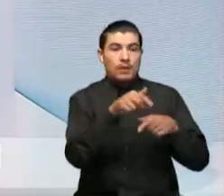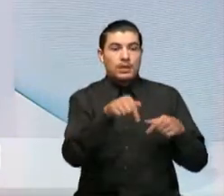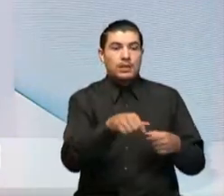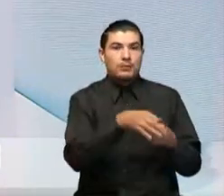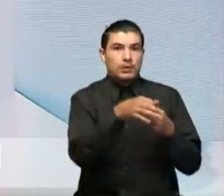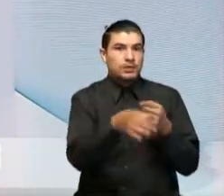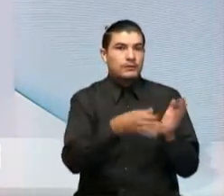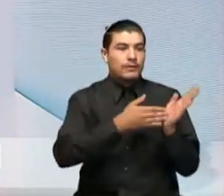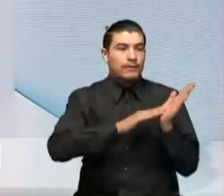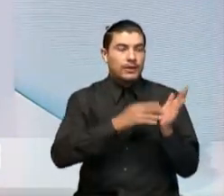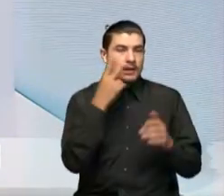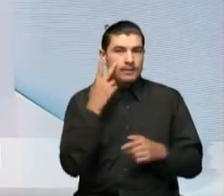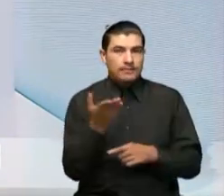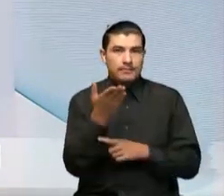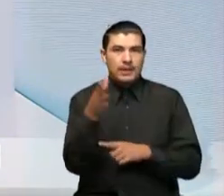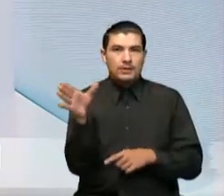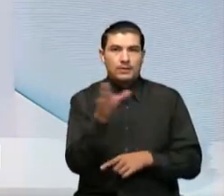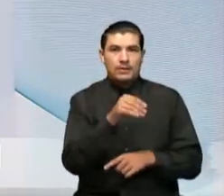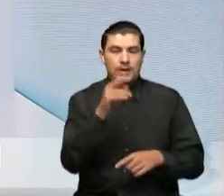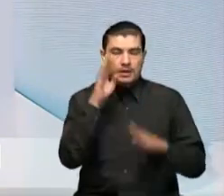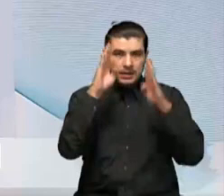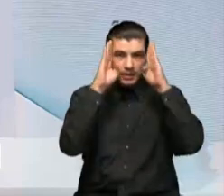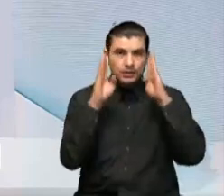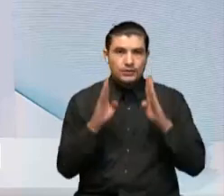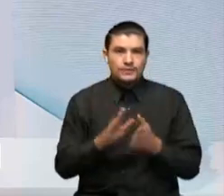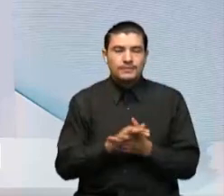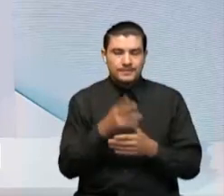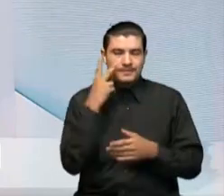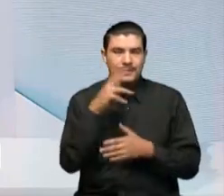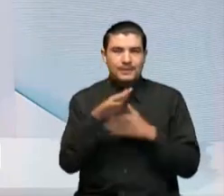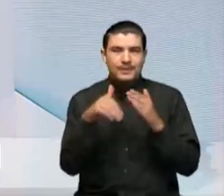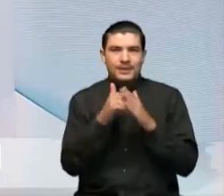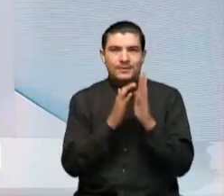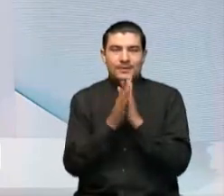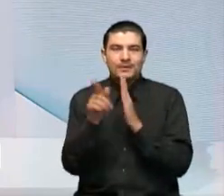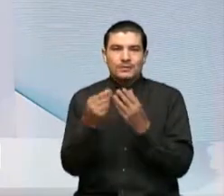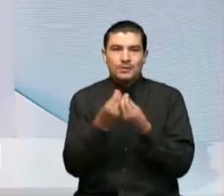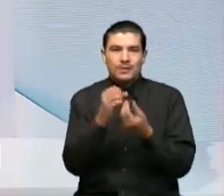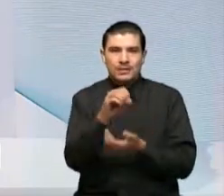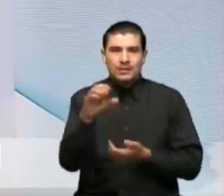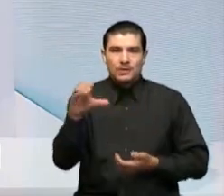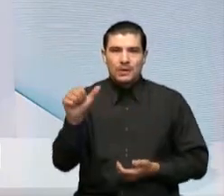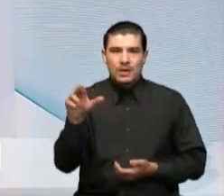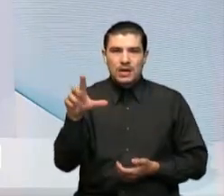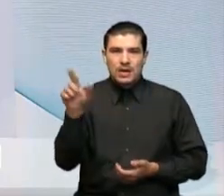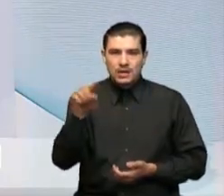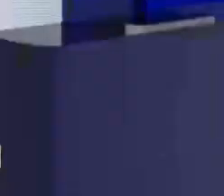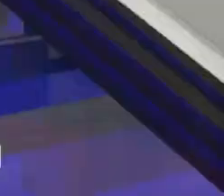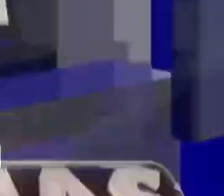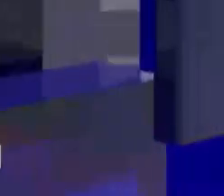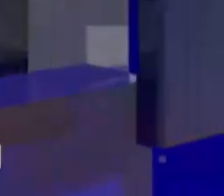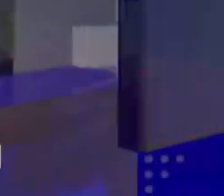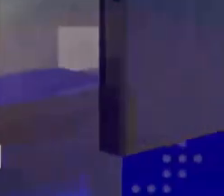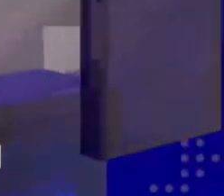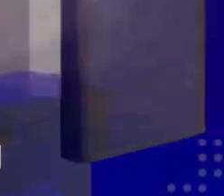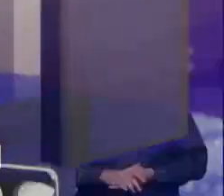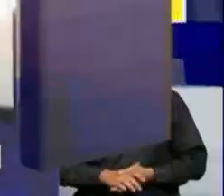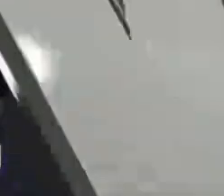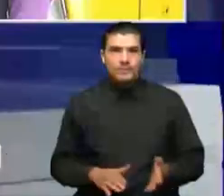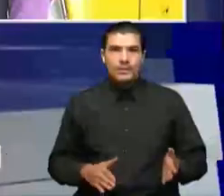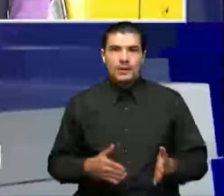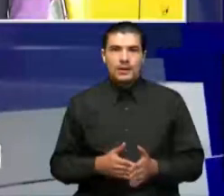alertan a los habitantes de la localidad florideña los detalles con nuestro periodista carlos cárdenas carlos buenas tardes adelante